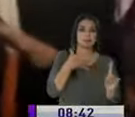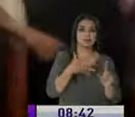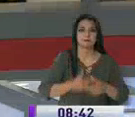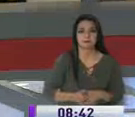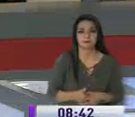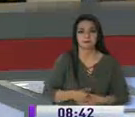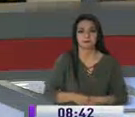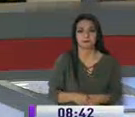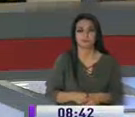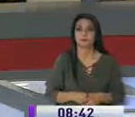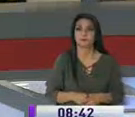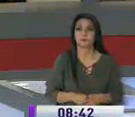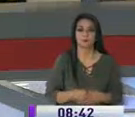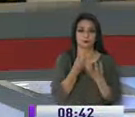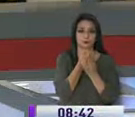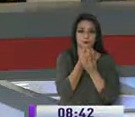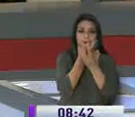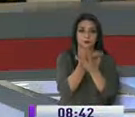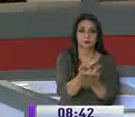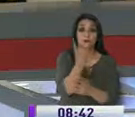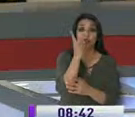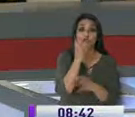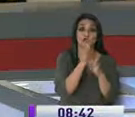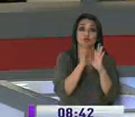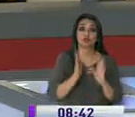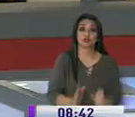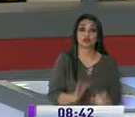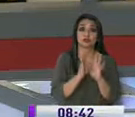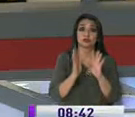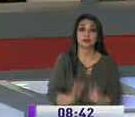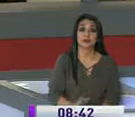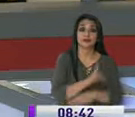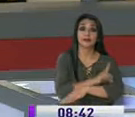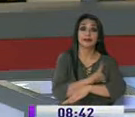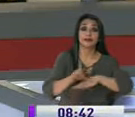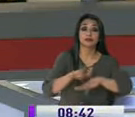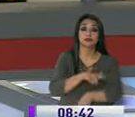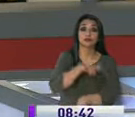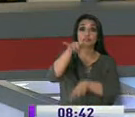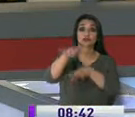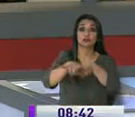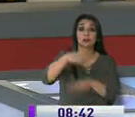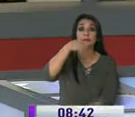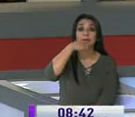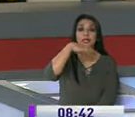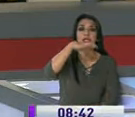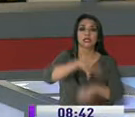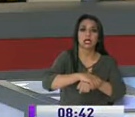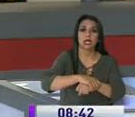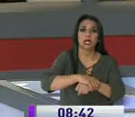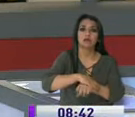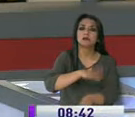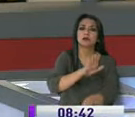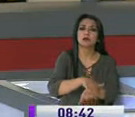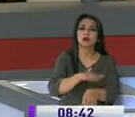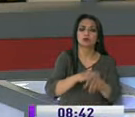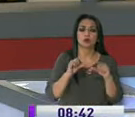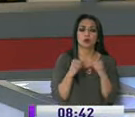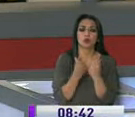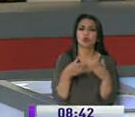puedan venir y solucionar de la manera más pronta aquí en el barrio San José Obrero, en el norte de la capital, vía Nono, esta fuga de agua